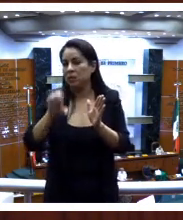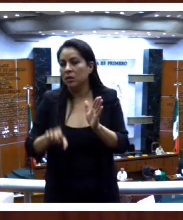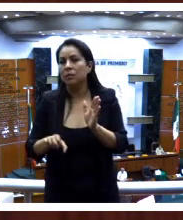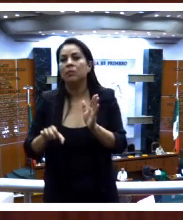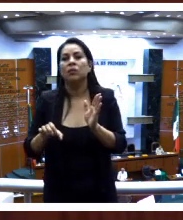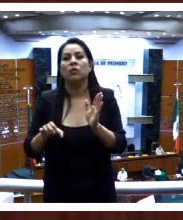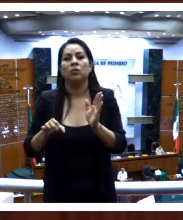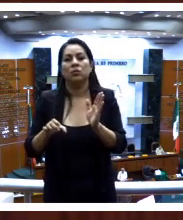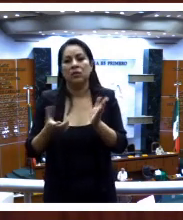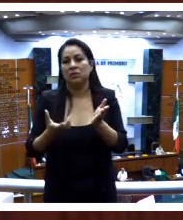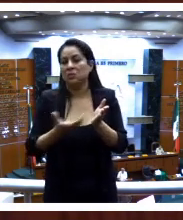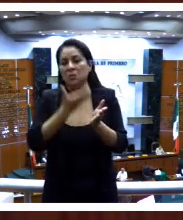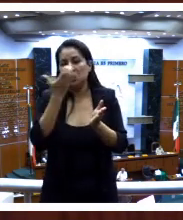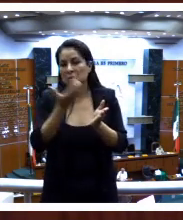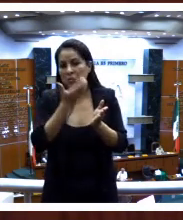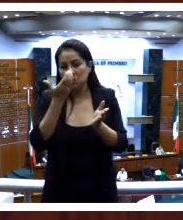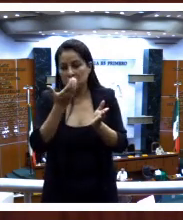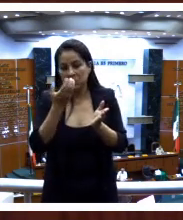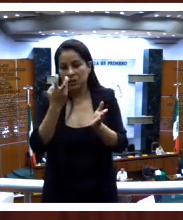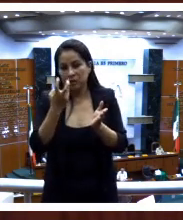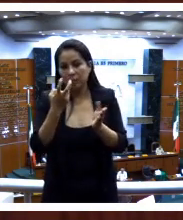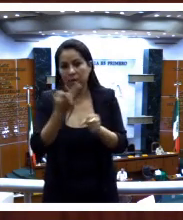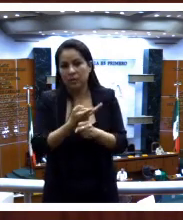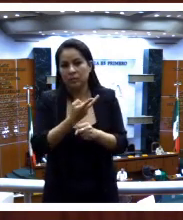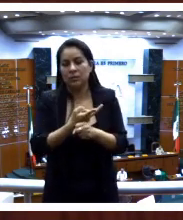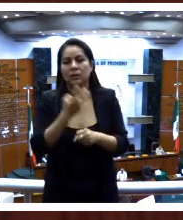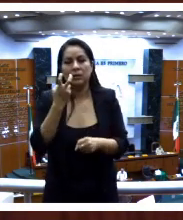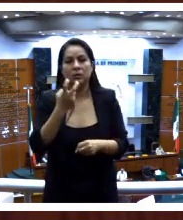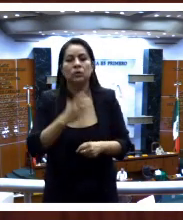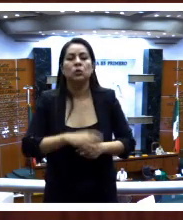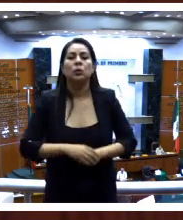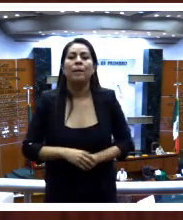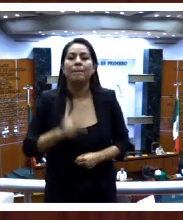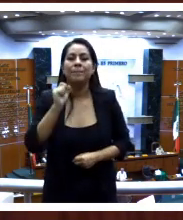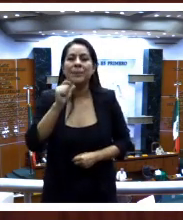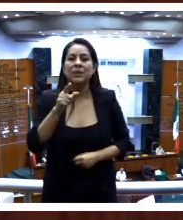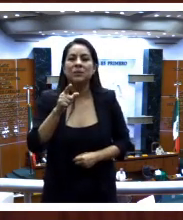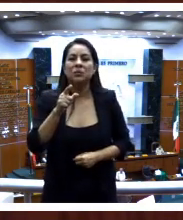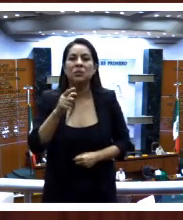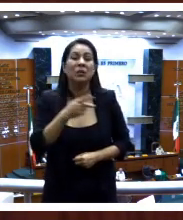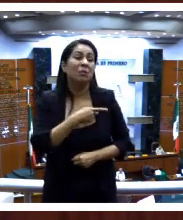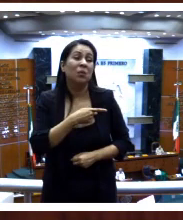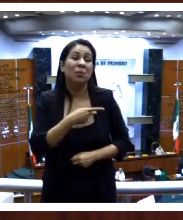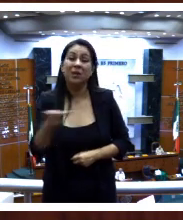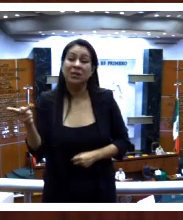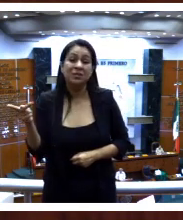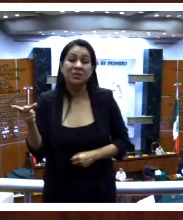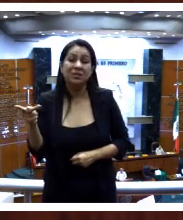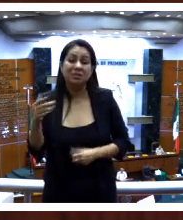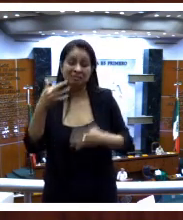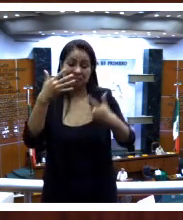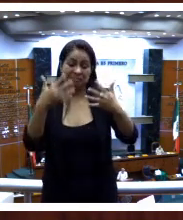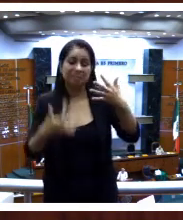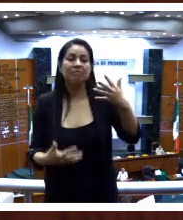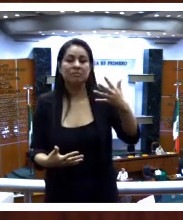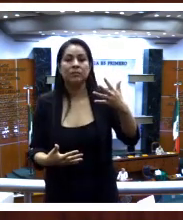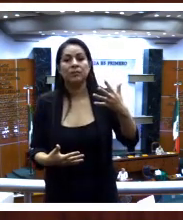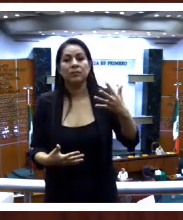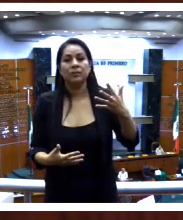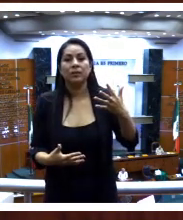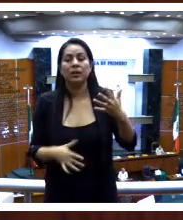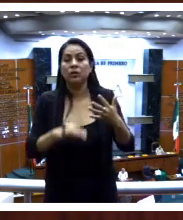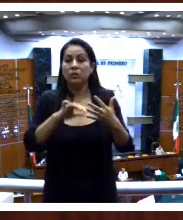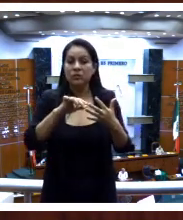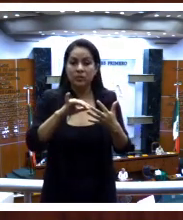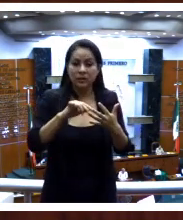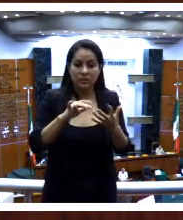muy común que se dé esta situación, también cuestiones de pobreza, etcétera. Entonces, sí